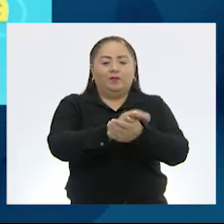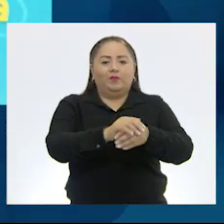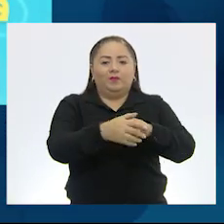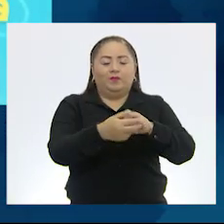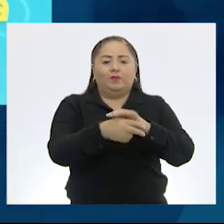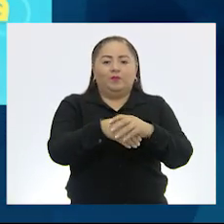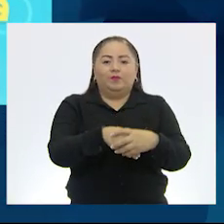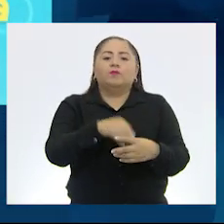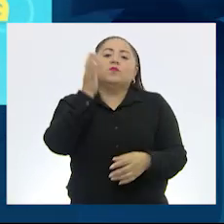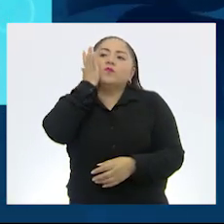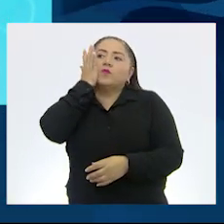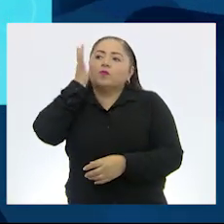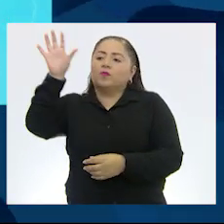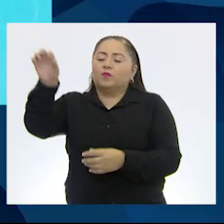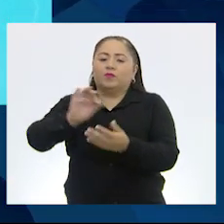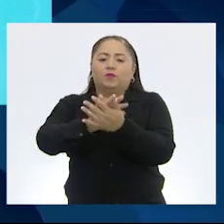agua.